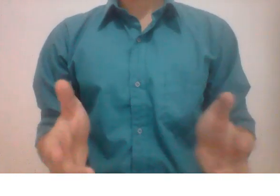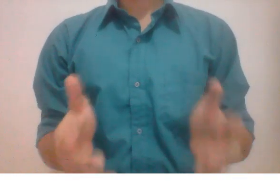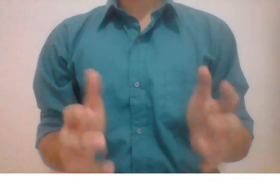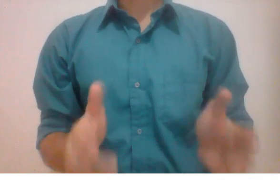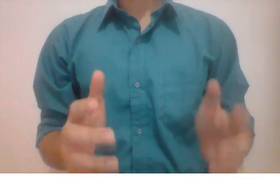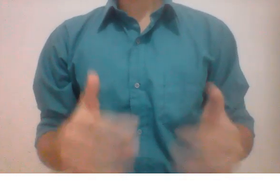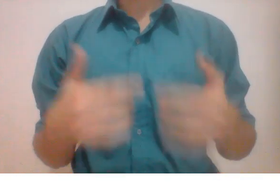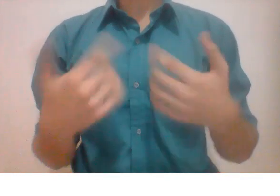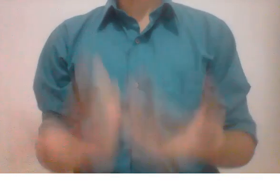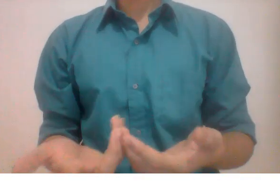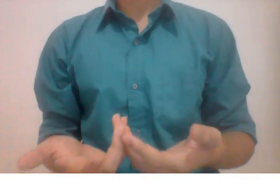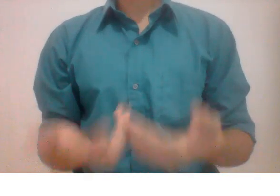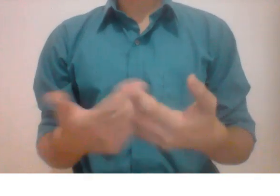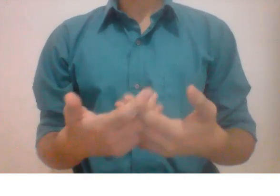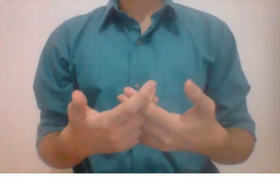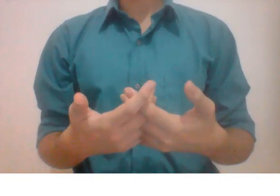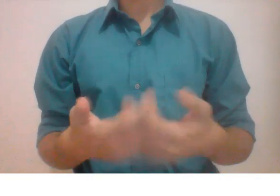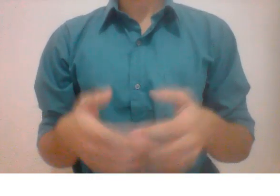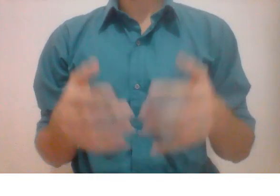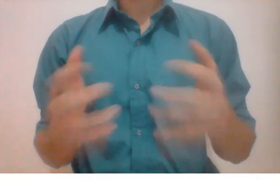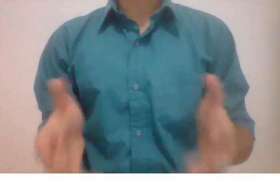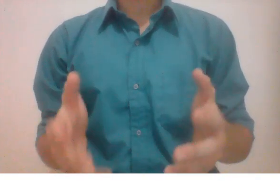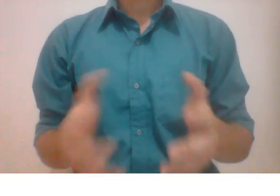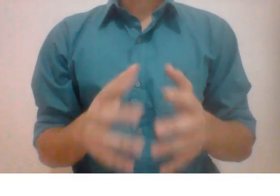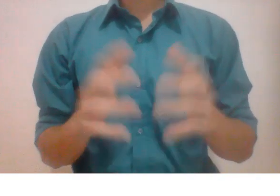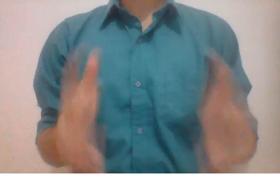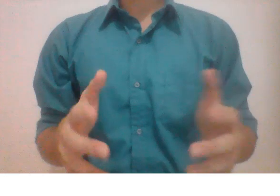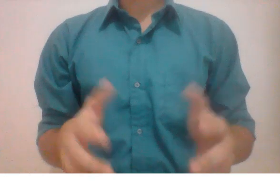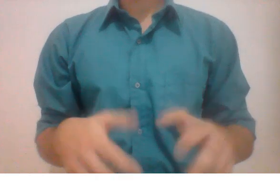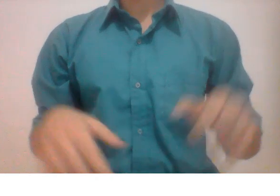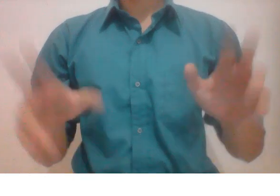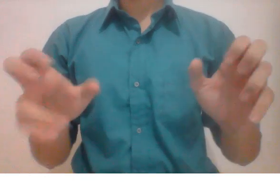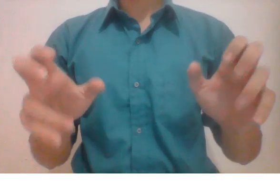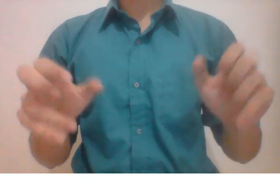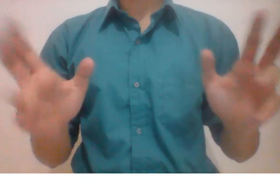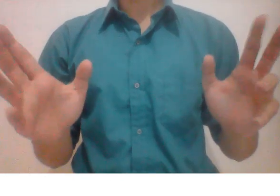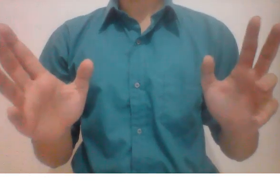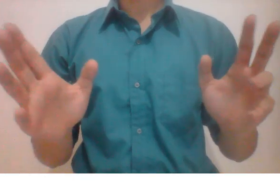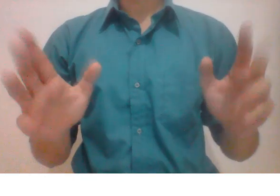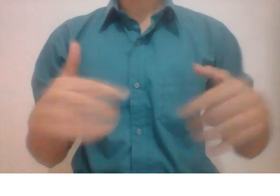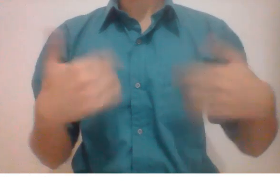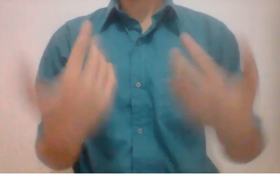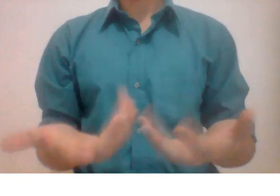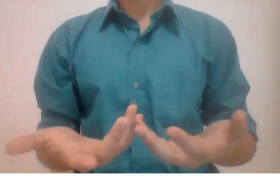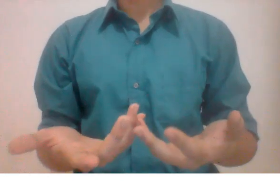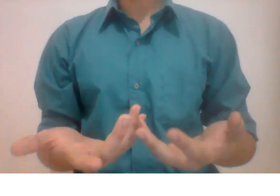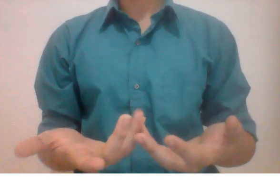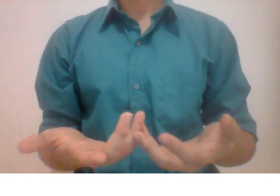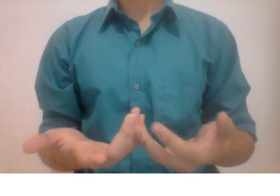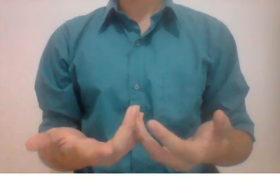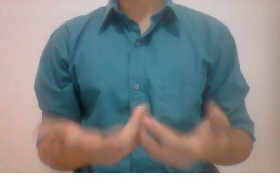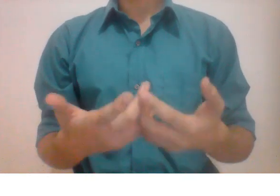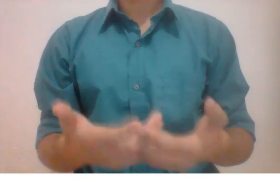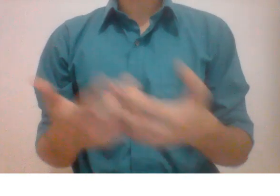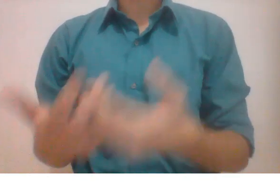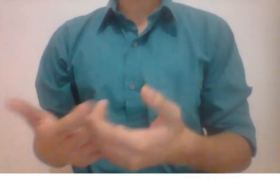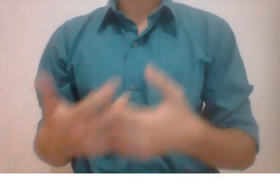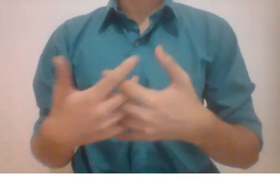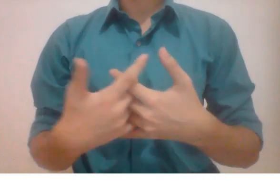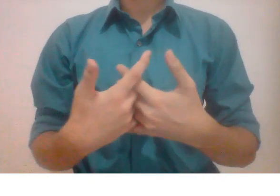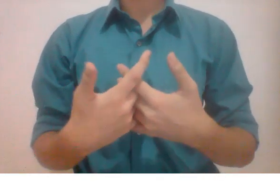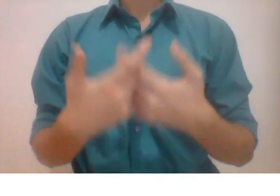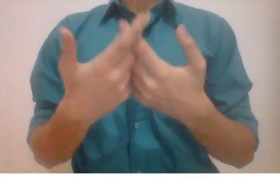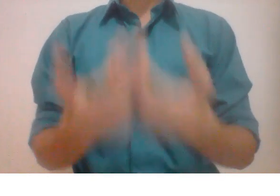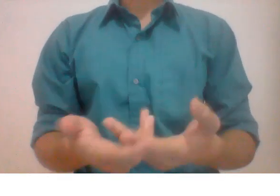el objetivo de que ellos sigan gobernando y sigan teniendo dinero a más no poder. Y gobernando digo entre comillas, porque los panistas y